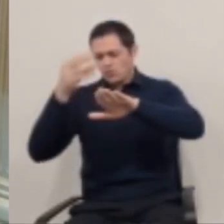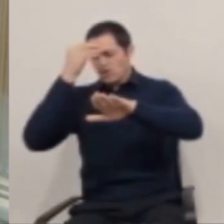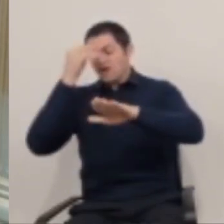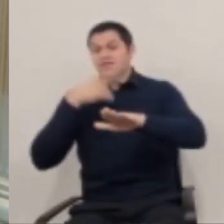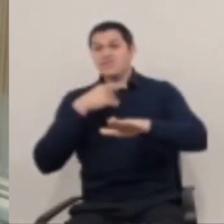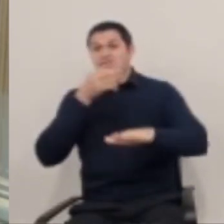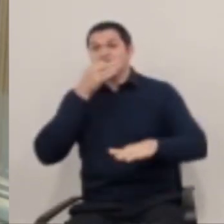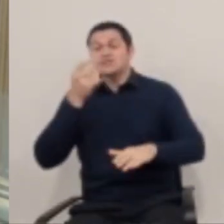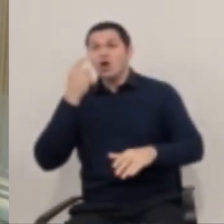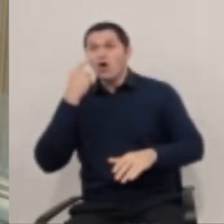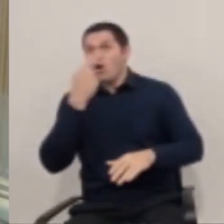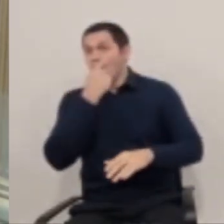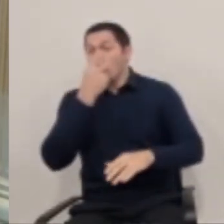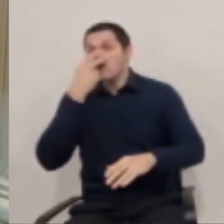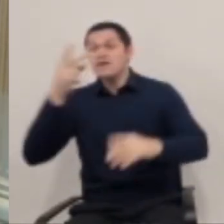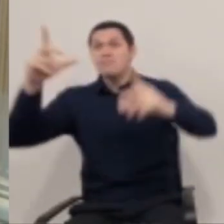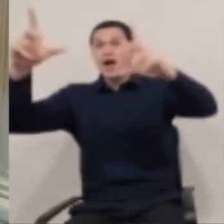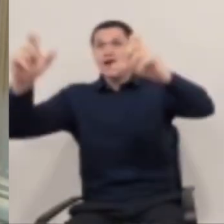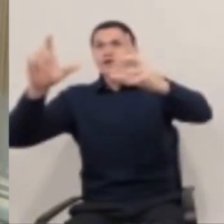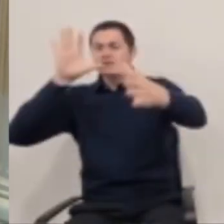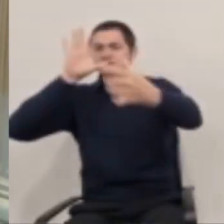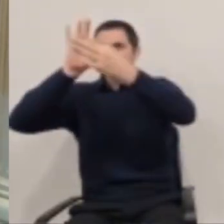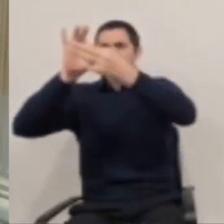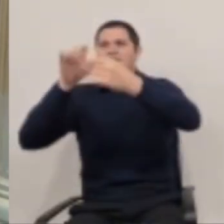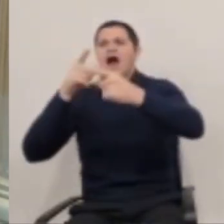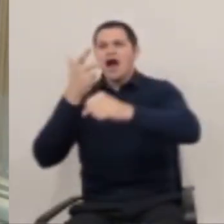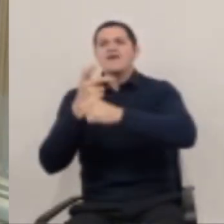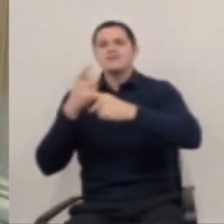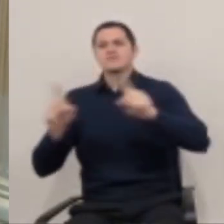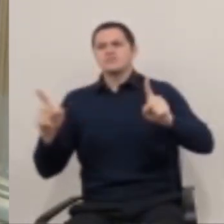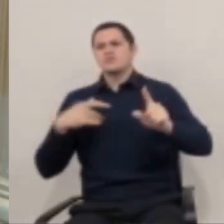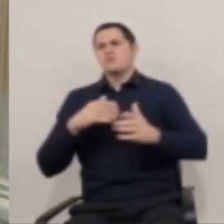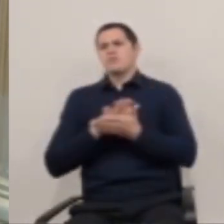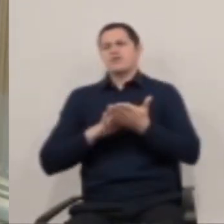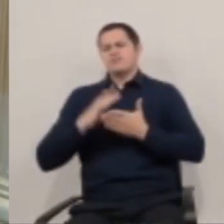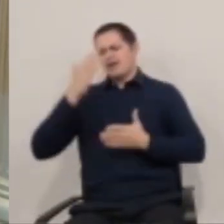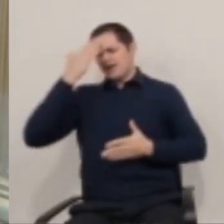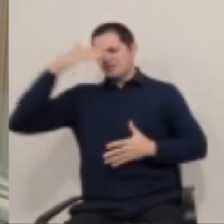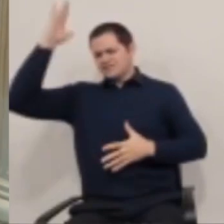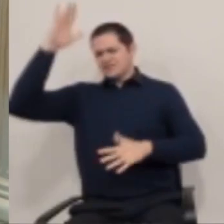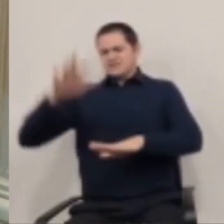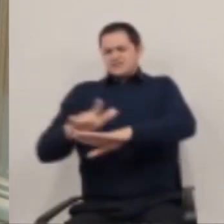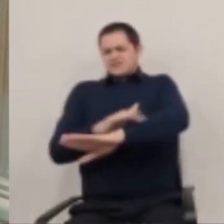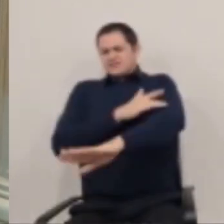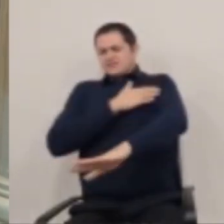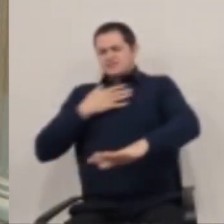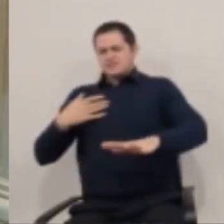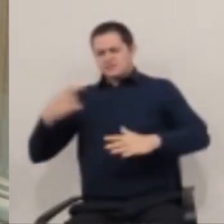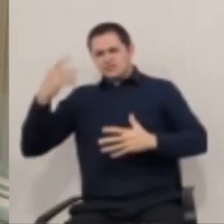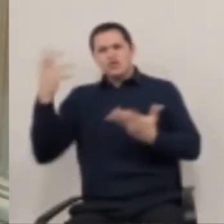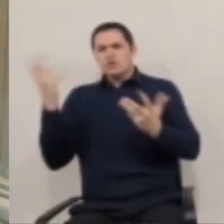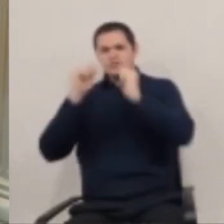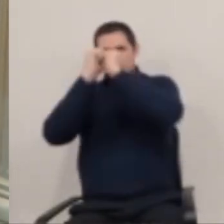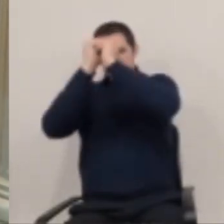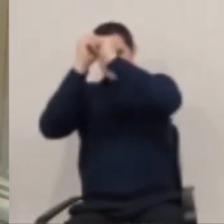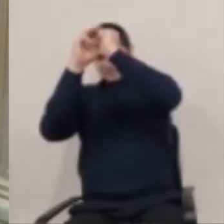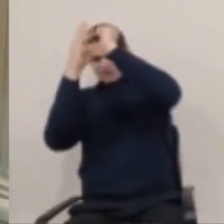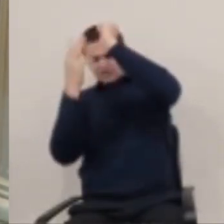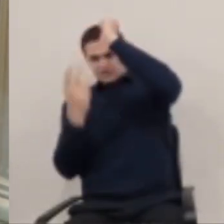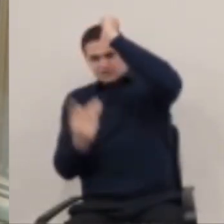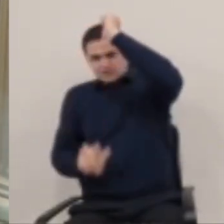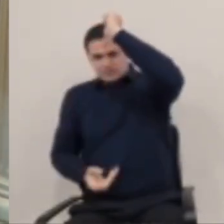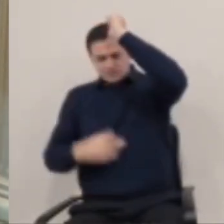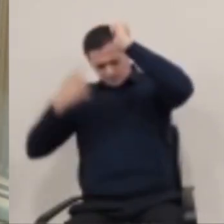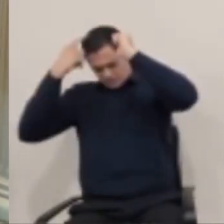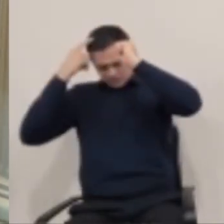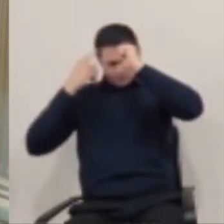las capacidades creativas. La plasticidad sensorial, capacidad de reconfigurarse por parte del sistema nervioso, nos desafía a comprender nuevas